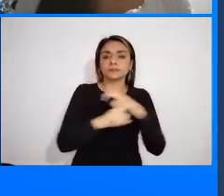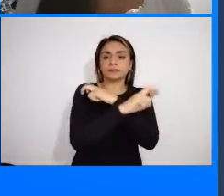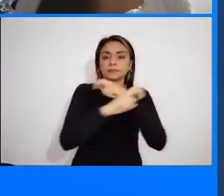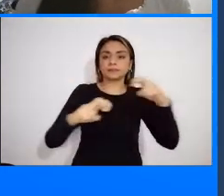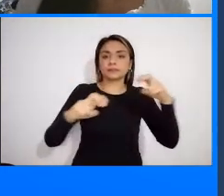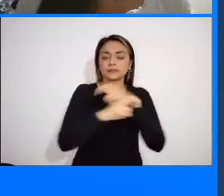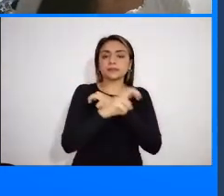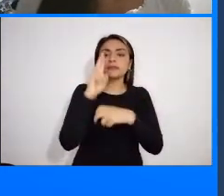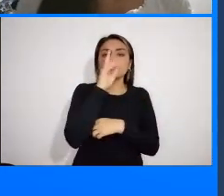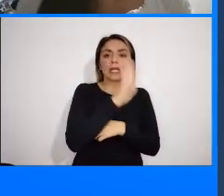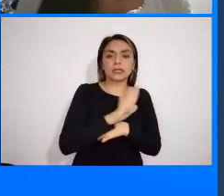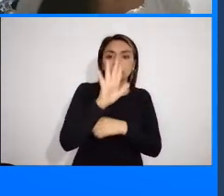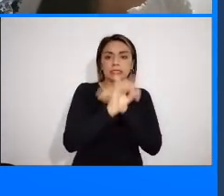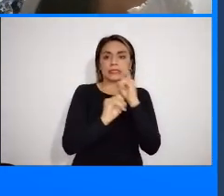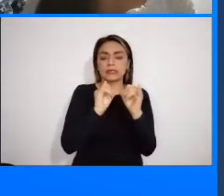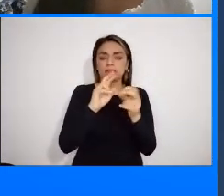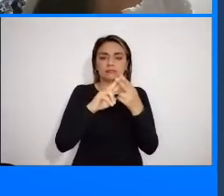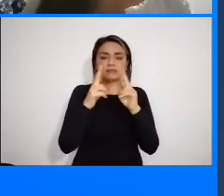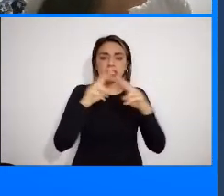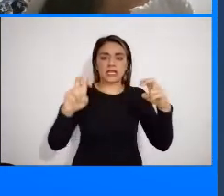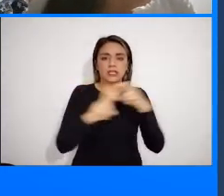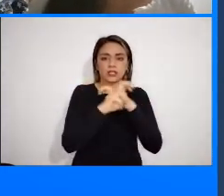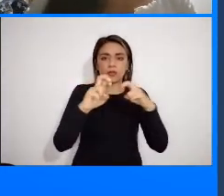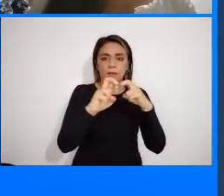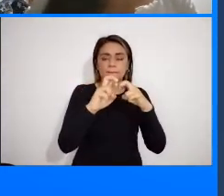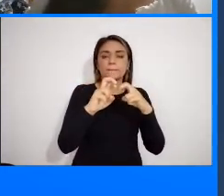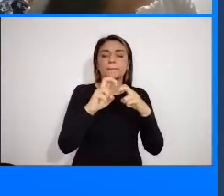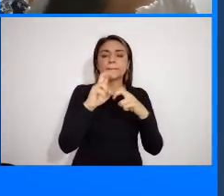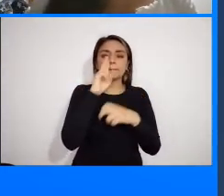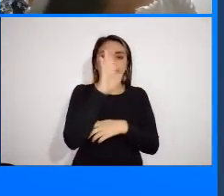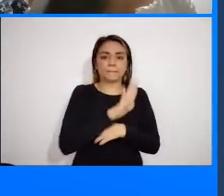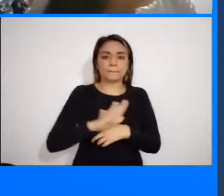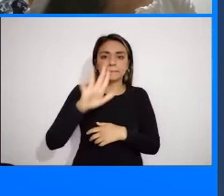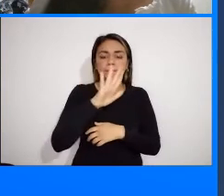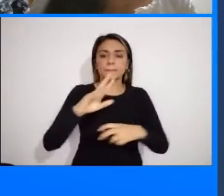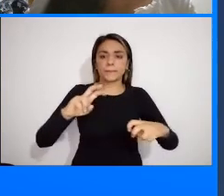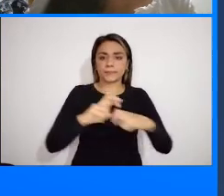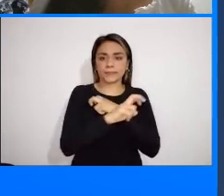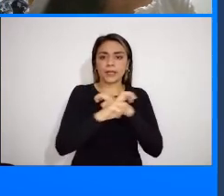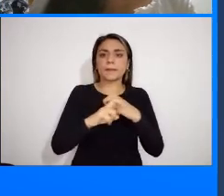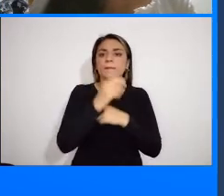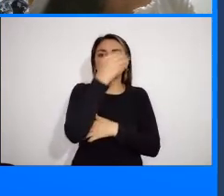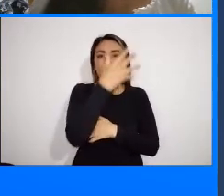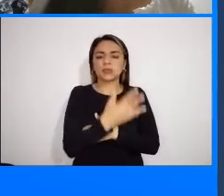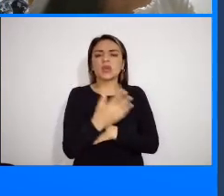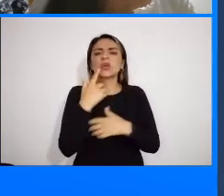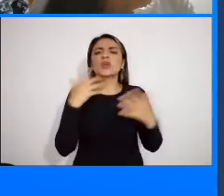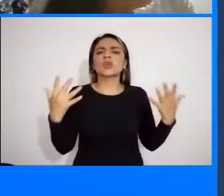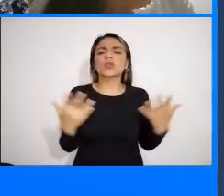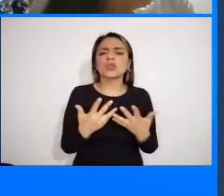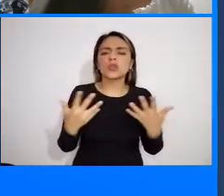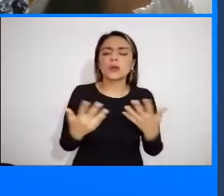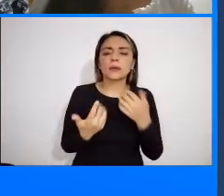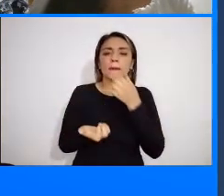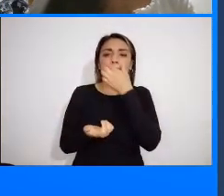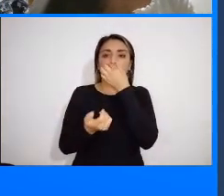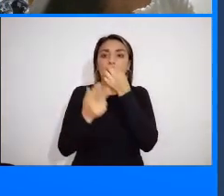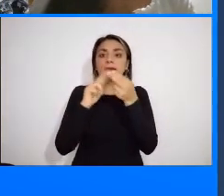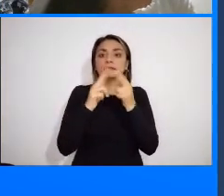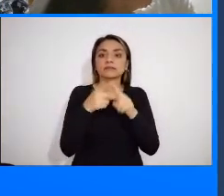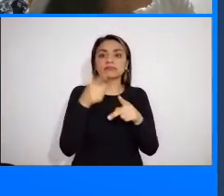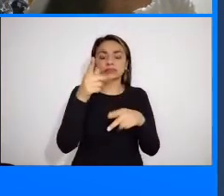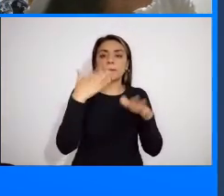naturales nacionales naturales. Entonces acá están los parques donde pues tienen